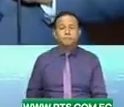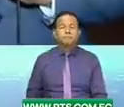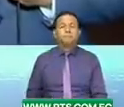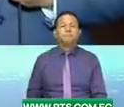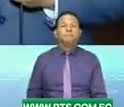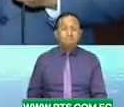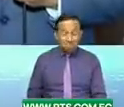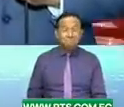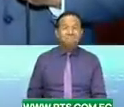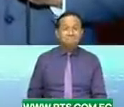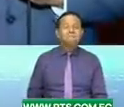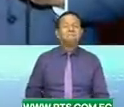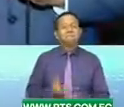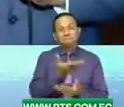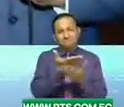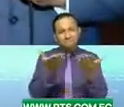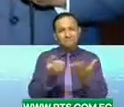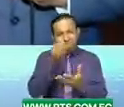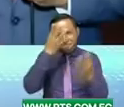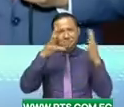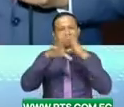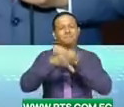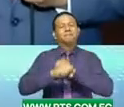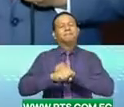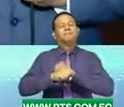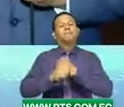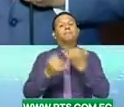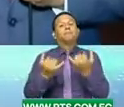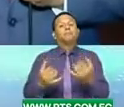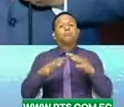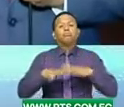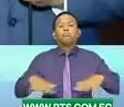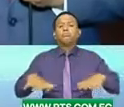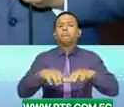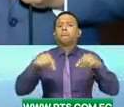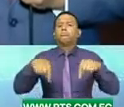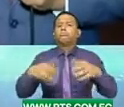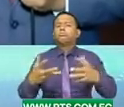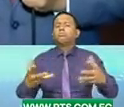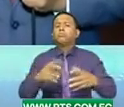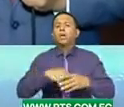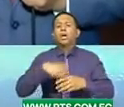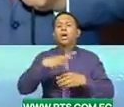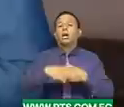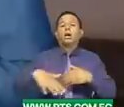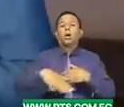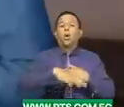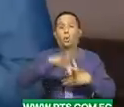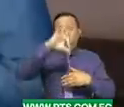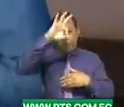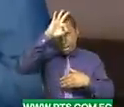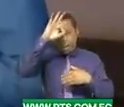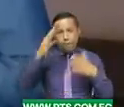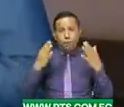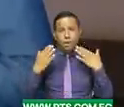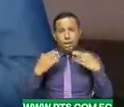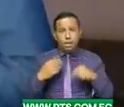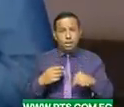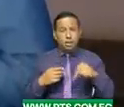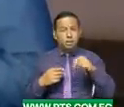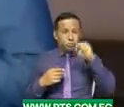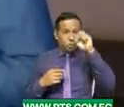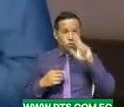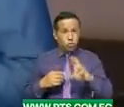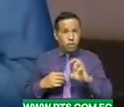así es anales y amables televidentes en buenas noches nos encontramos en el exterior del hospital guayaquil en el suroeste de la ciudad donde